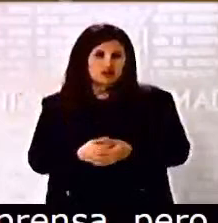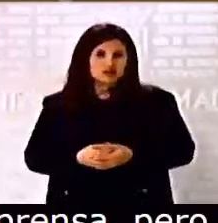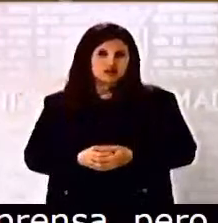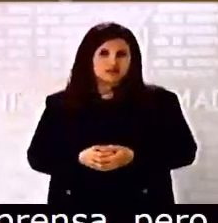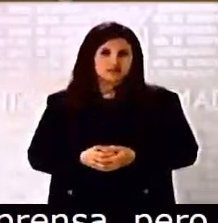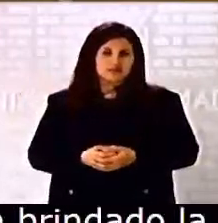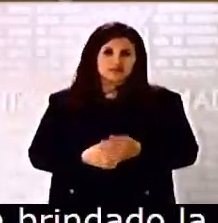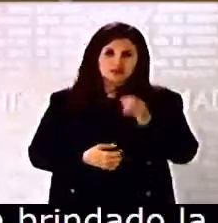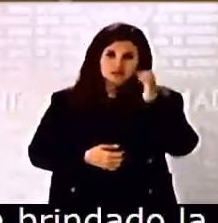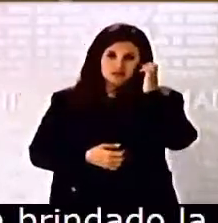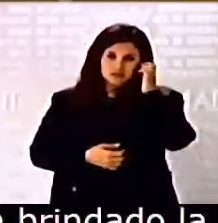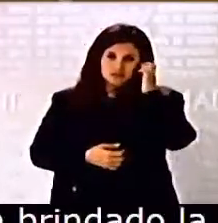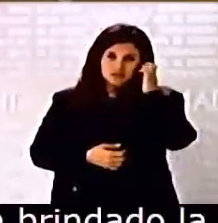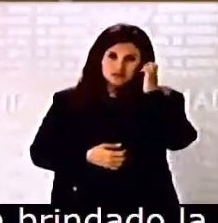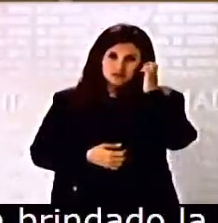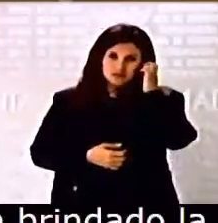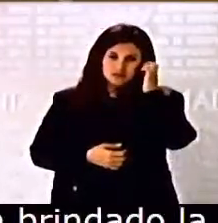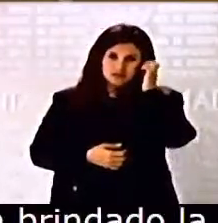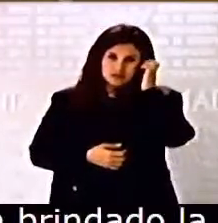utilizarla.